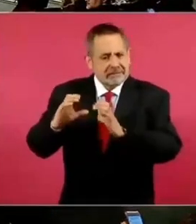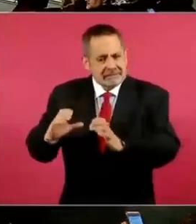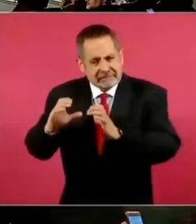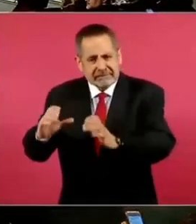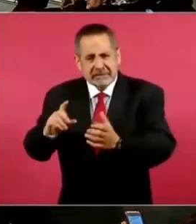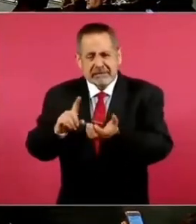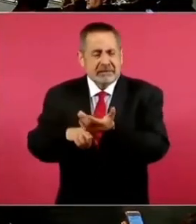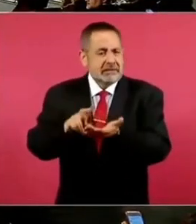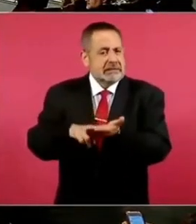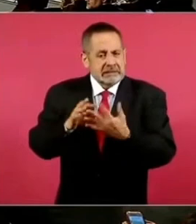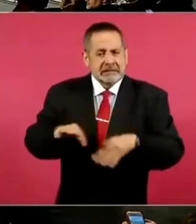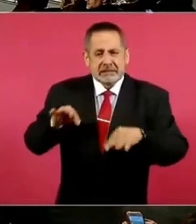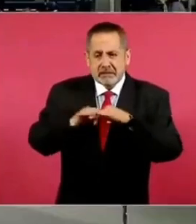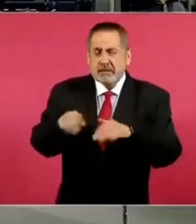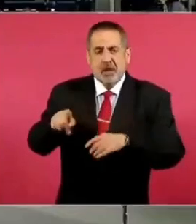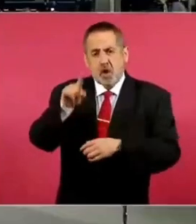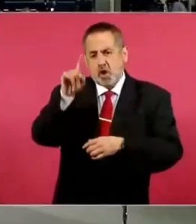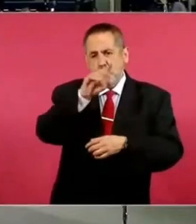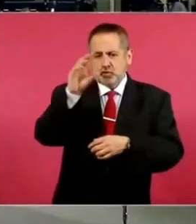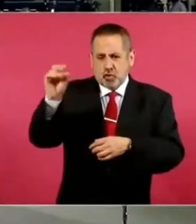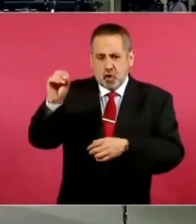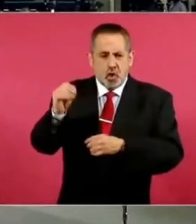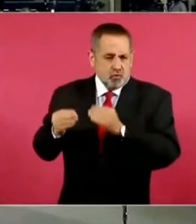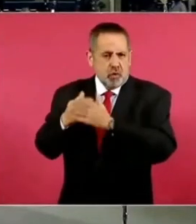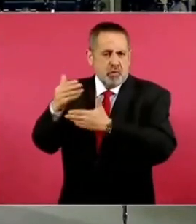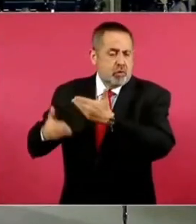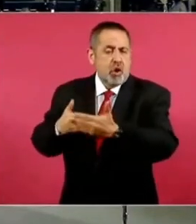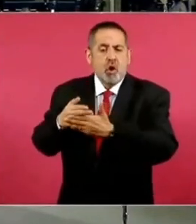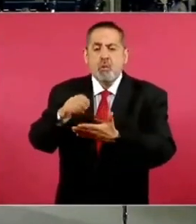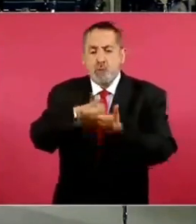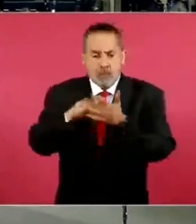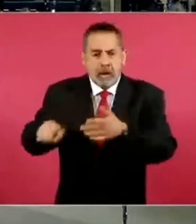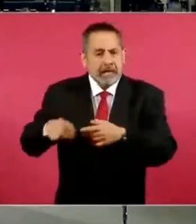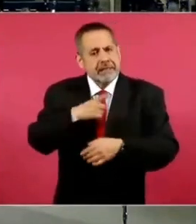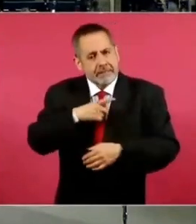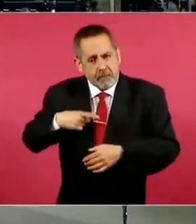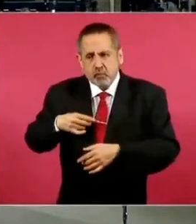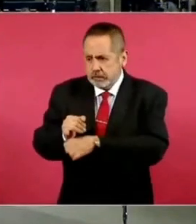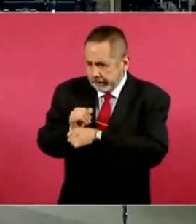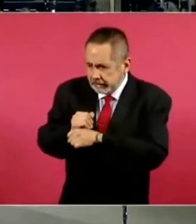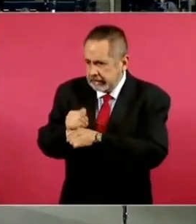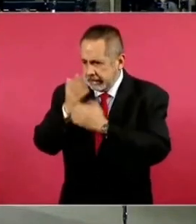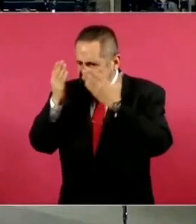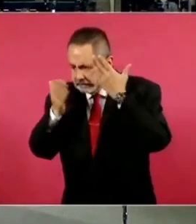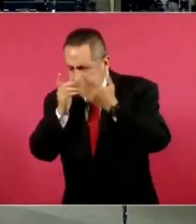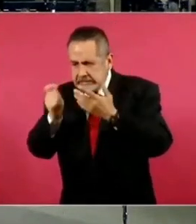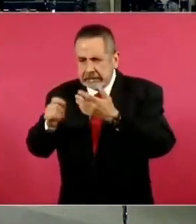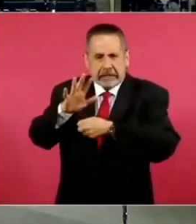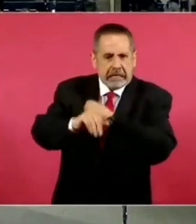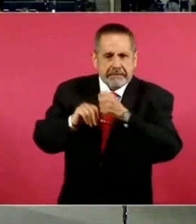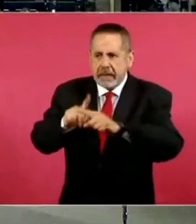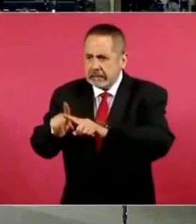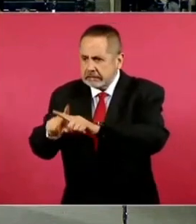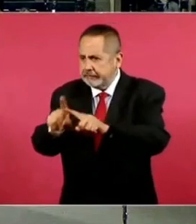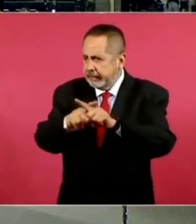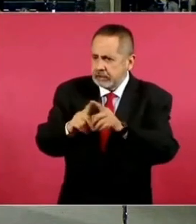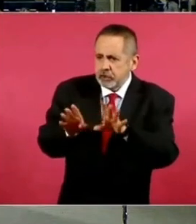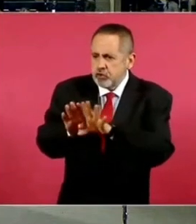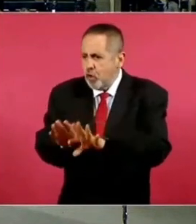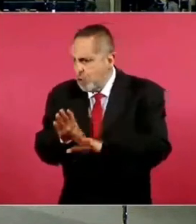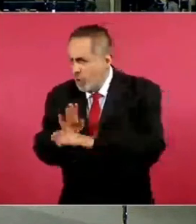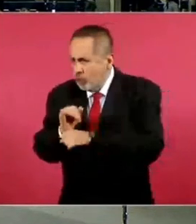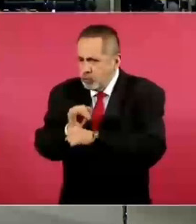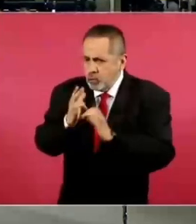imprescindibles de algunos zoológicos de Avanzada como son la investigación el estudio de la biodiversidad la recuperación y la